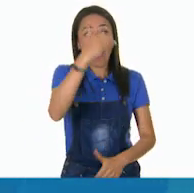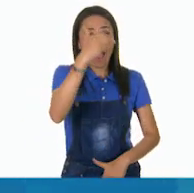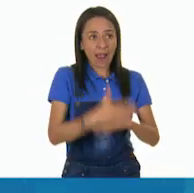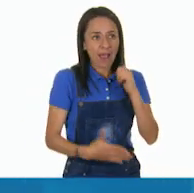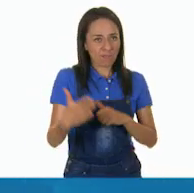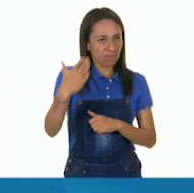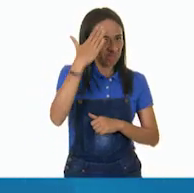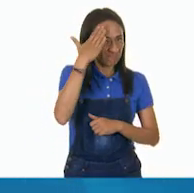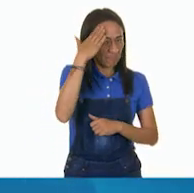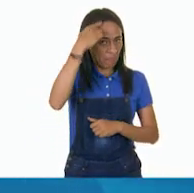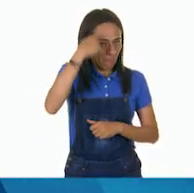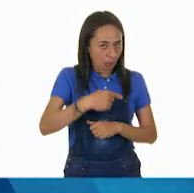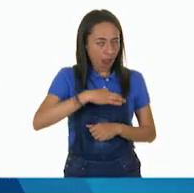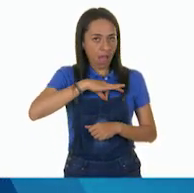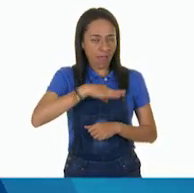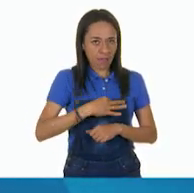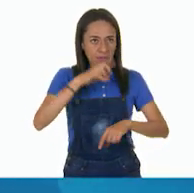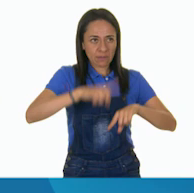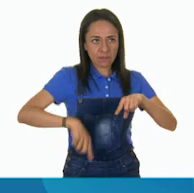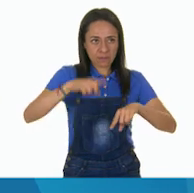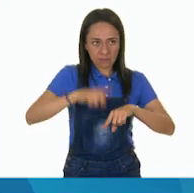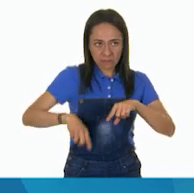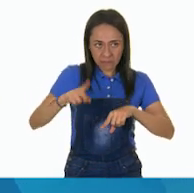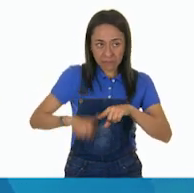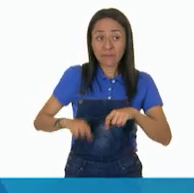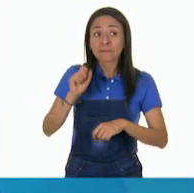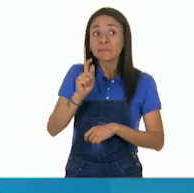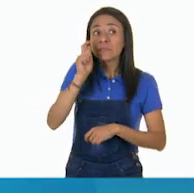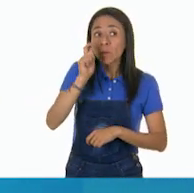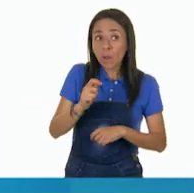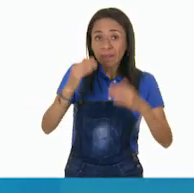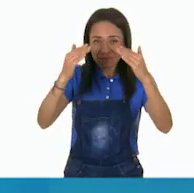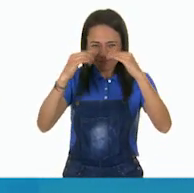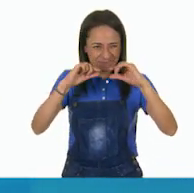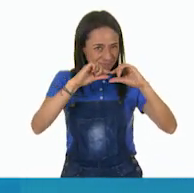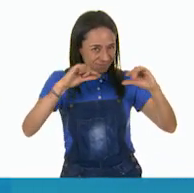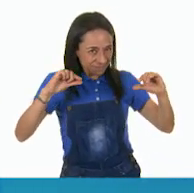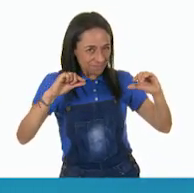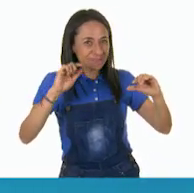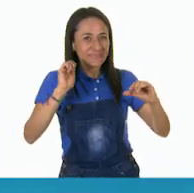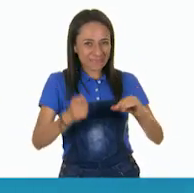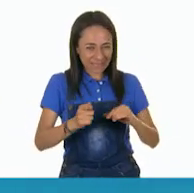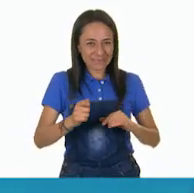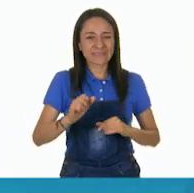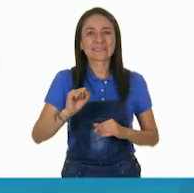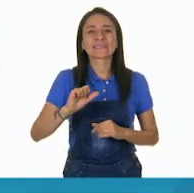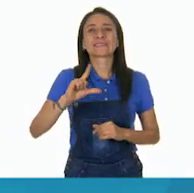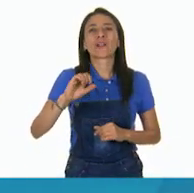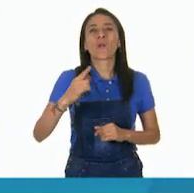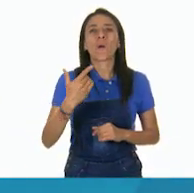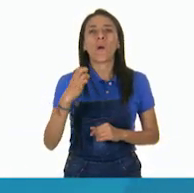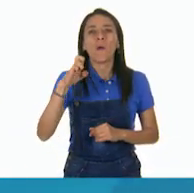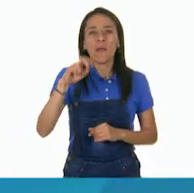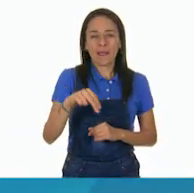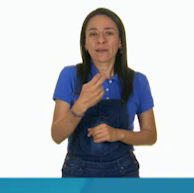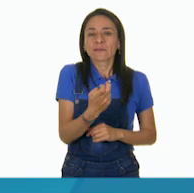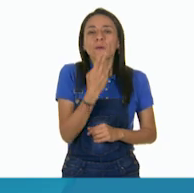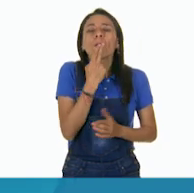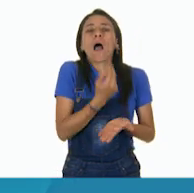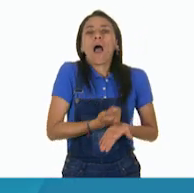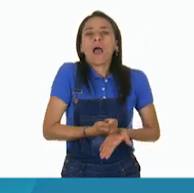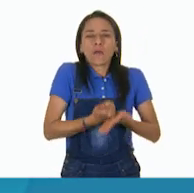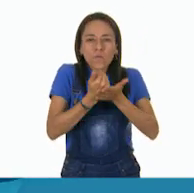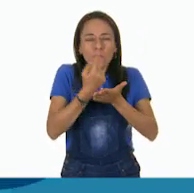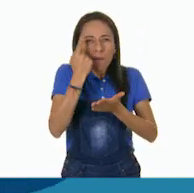eslogan del producto recuerden niñas y niños que el eslogan es una frase que sirve para identificar el producto también